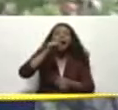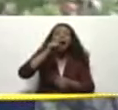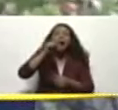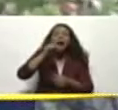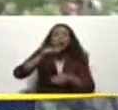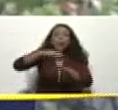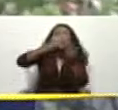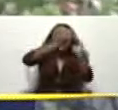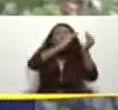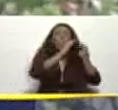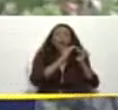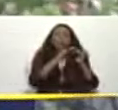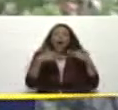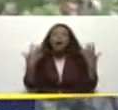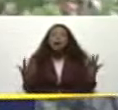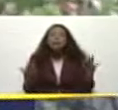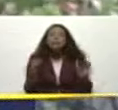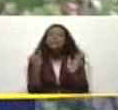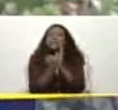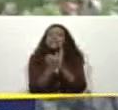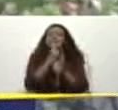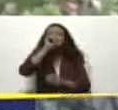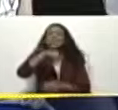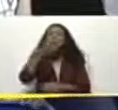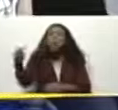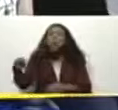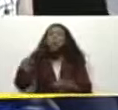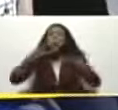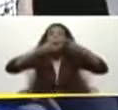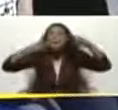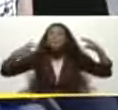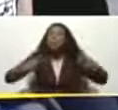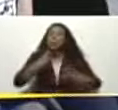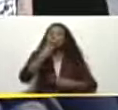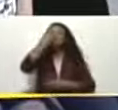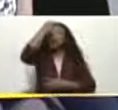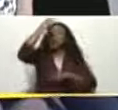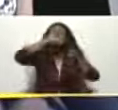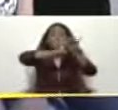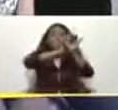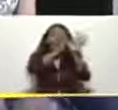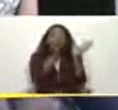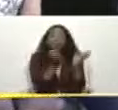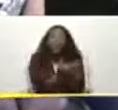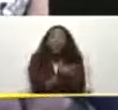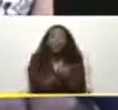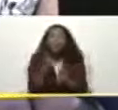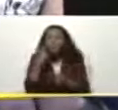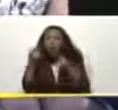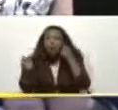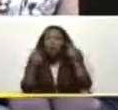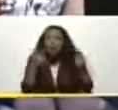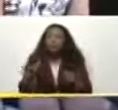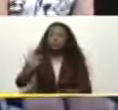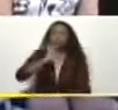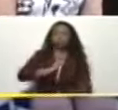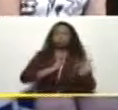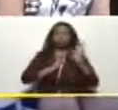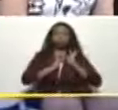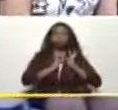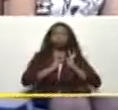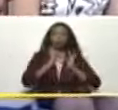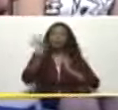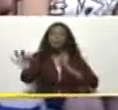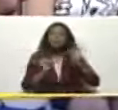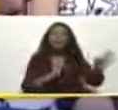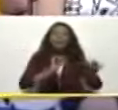de las comunidades para determinar la carga viral que había en esas aguas, y eso nos permitía por parroquia determinar si habían focos